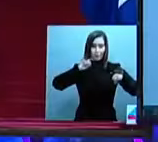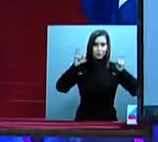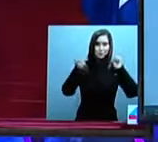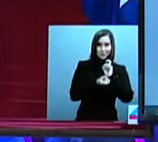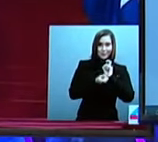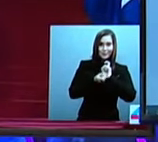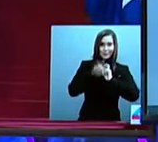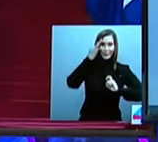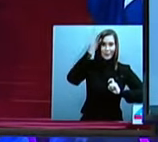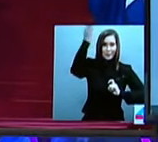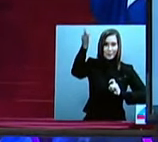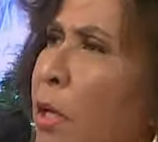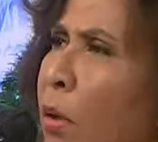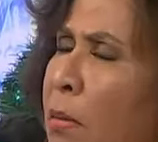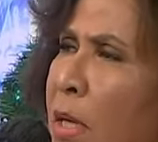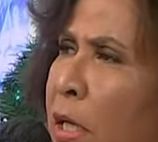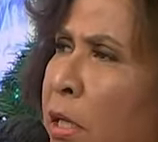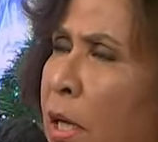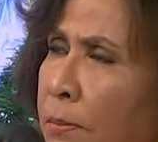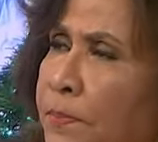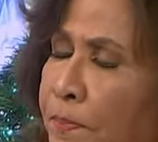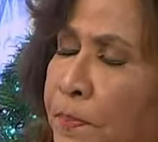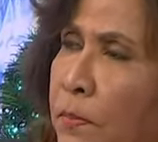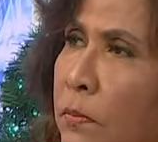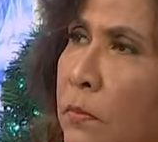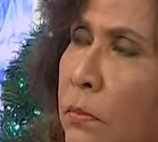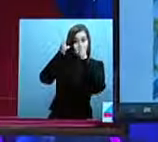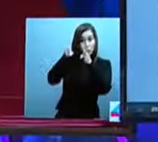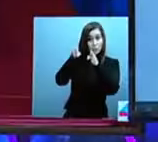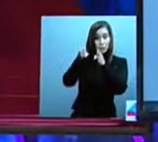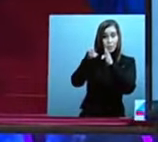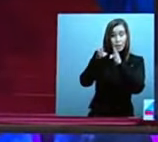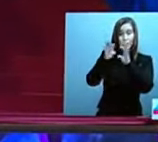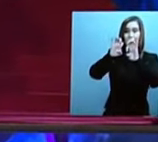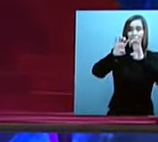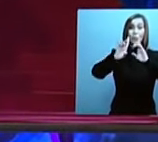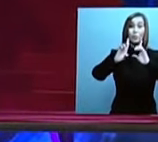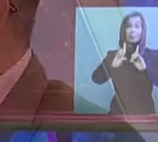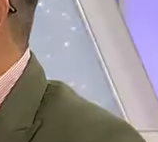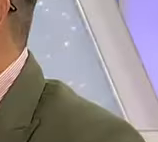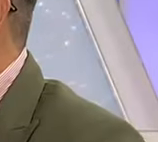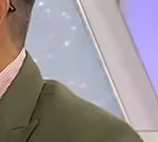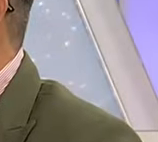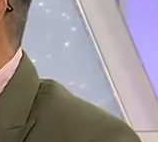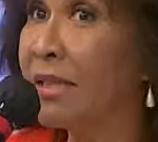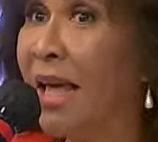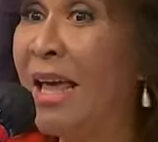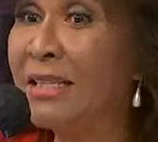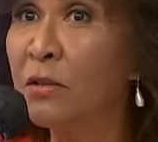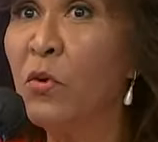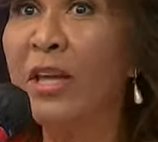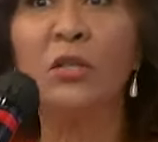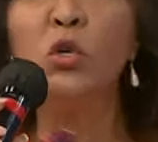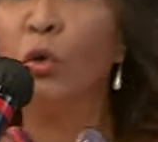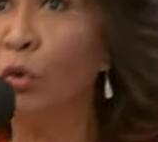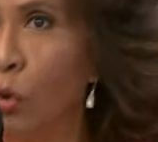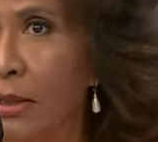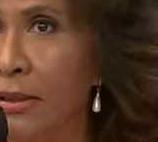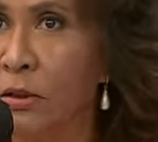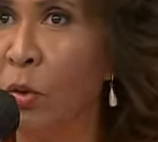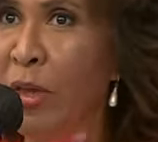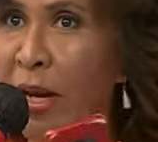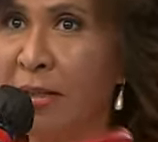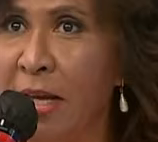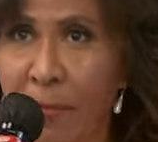no puede evitar. Te quiero aportar un elemento, además. Que no entra al hospital, por Dios. Cristian, te quiero aportar un elemento, además. Esas mujeres, no